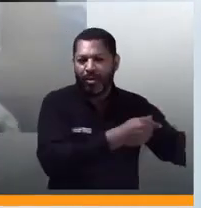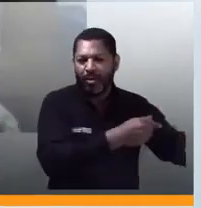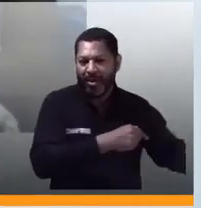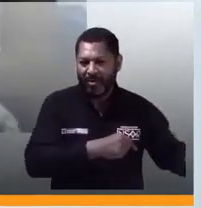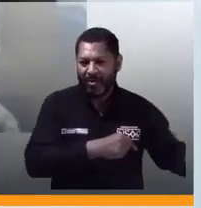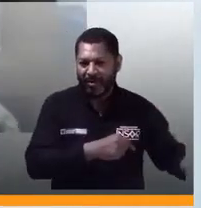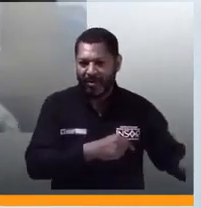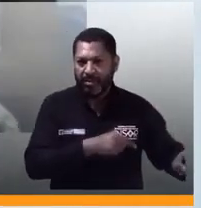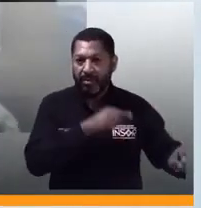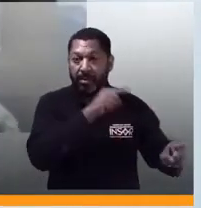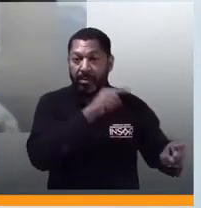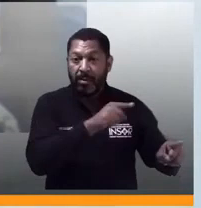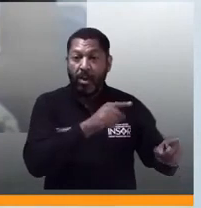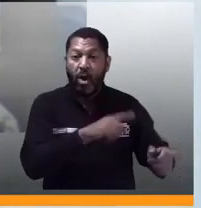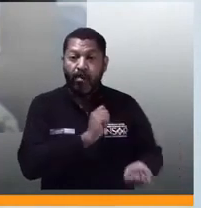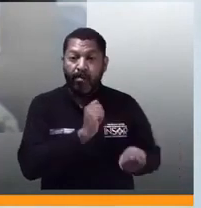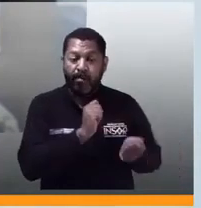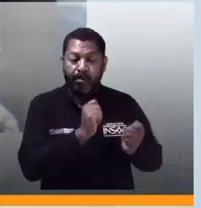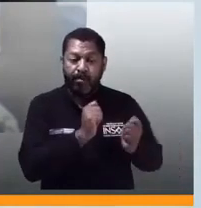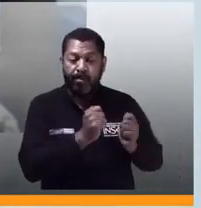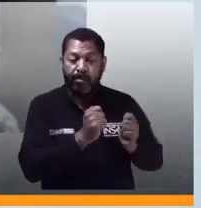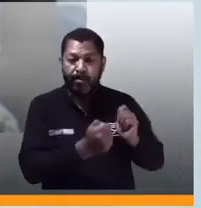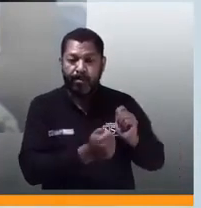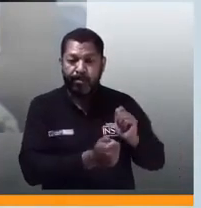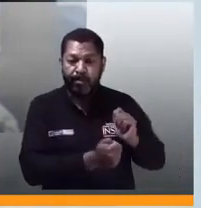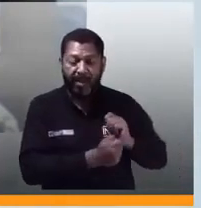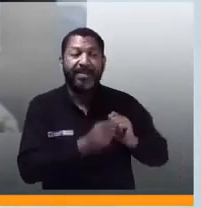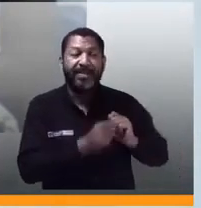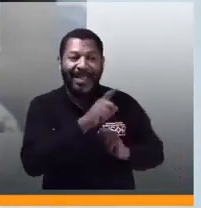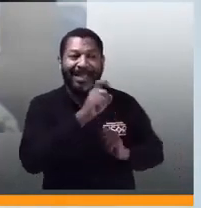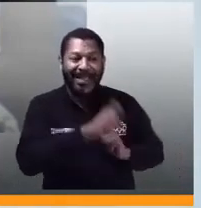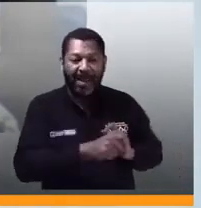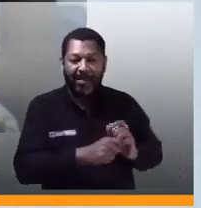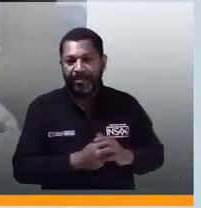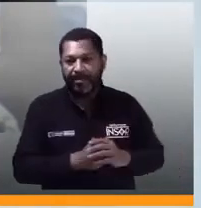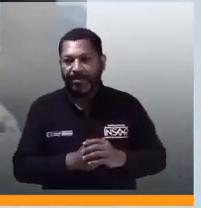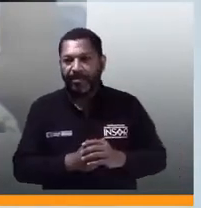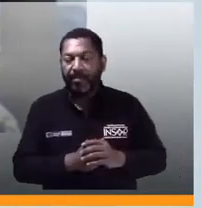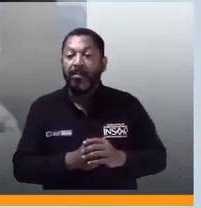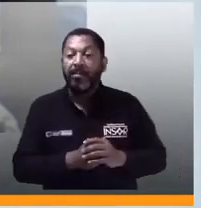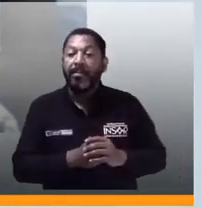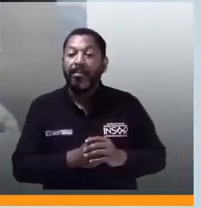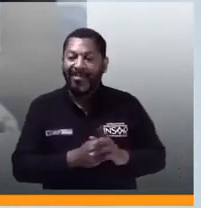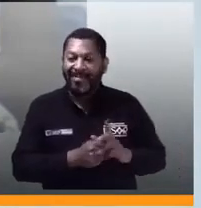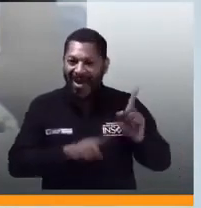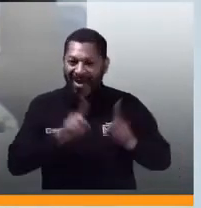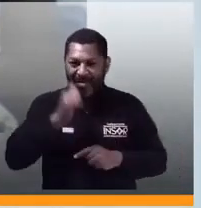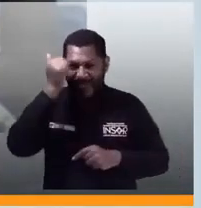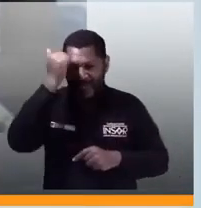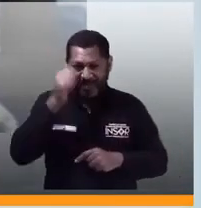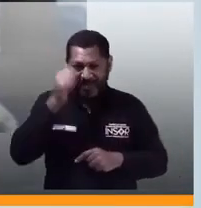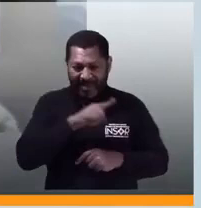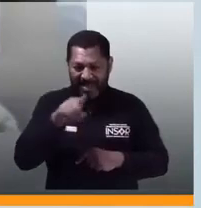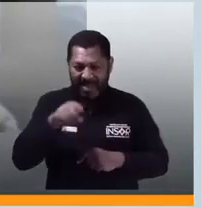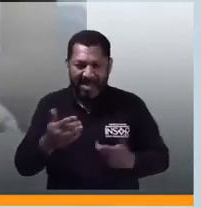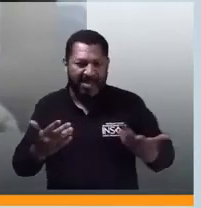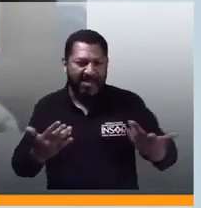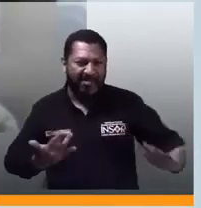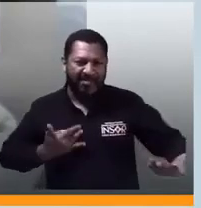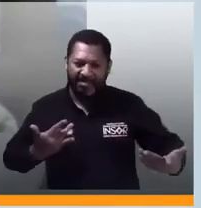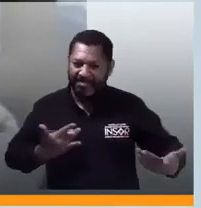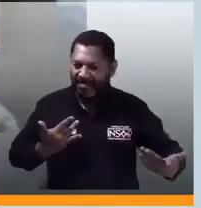ese tránsito lo debemos hacer con ellos. Muchos de nosotros no estábamos, digamos que familiarizados,